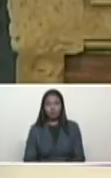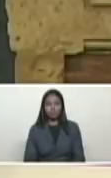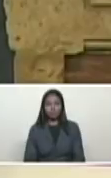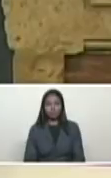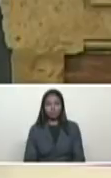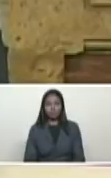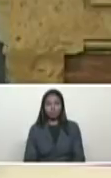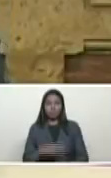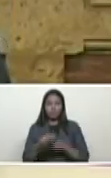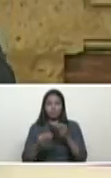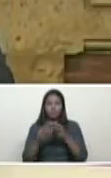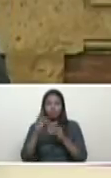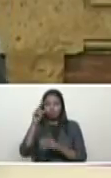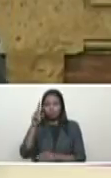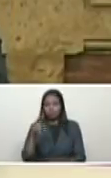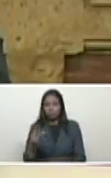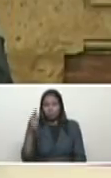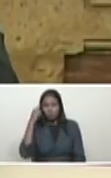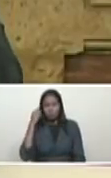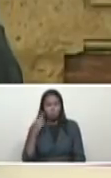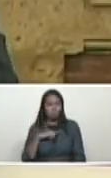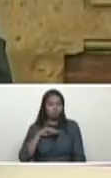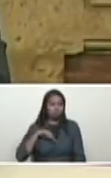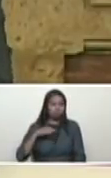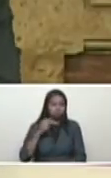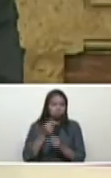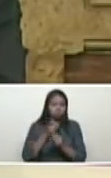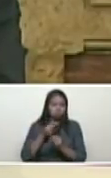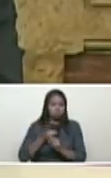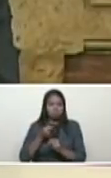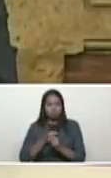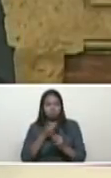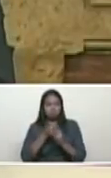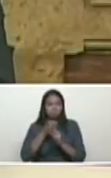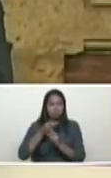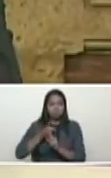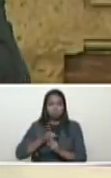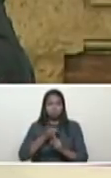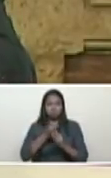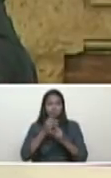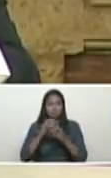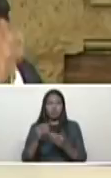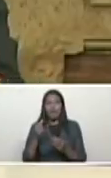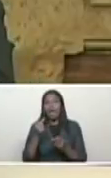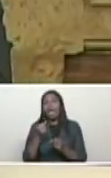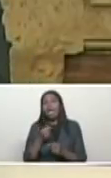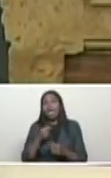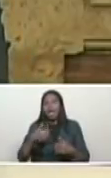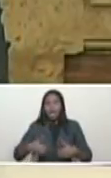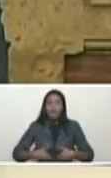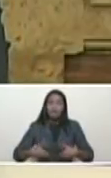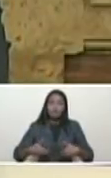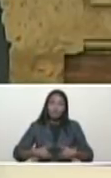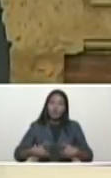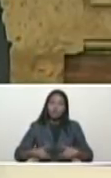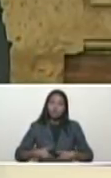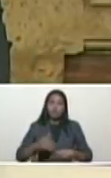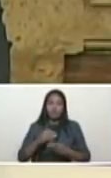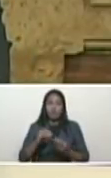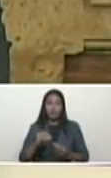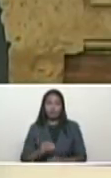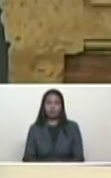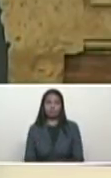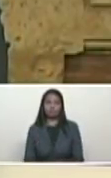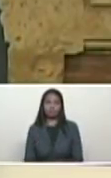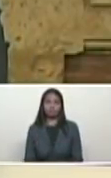haciendo todos los días nuestra parte todos los días con un gran esfuerzo para en todas las dimensiones de la vida nacional